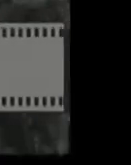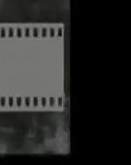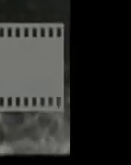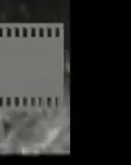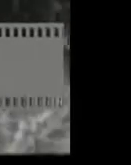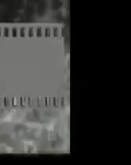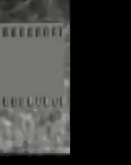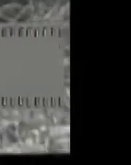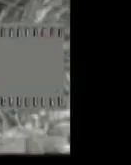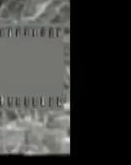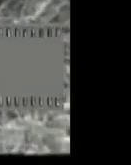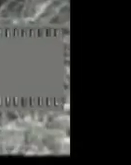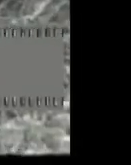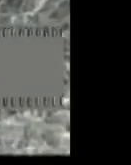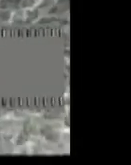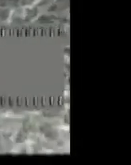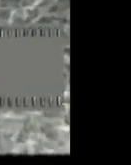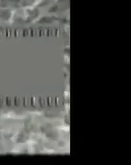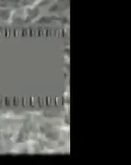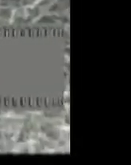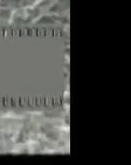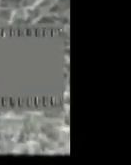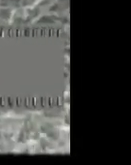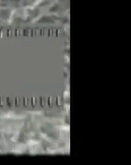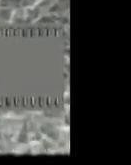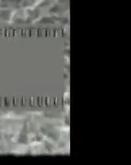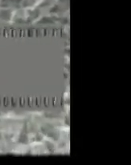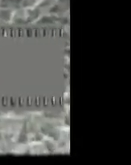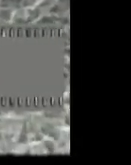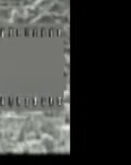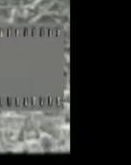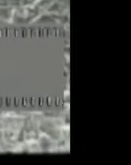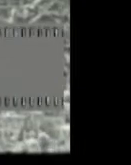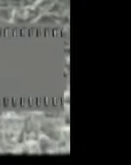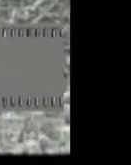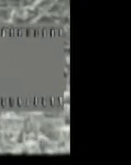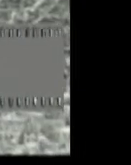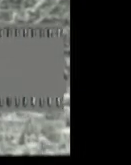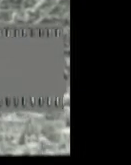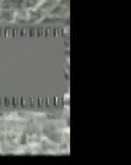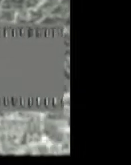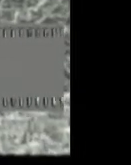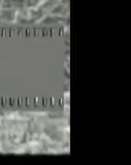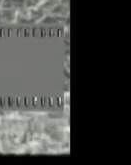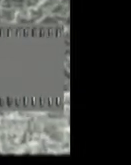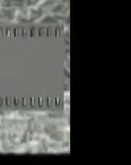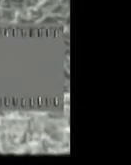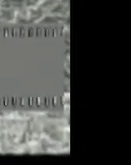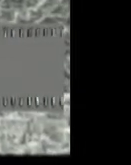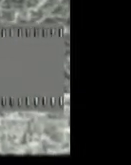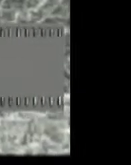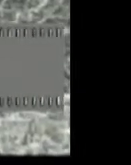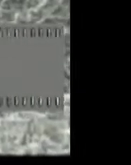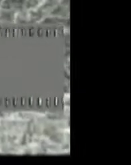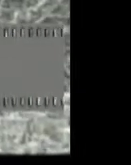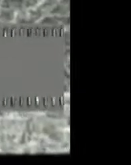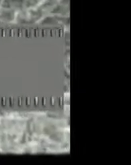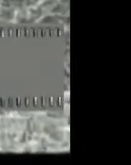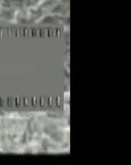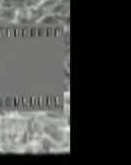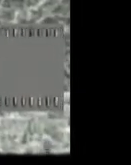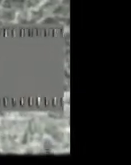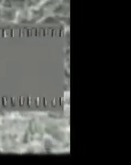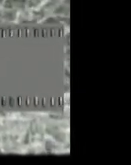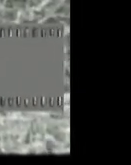Además de que le correspondió dirigir el documental Agonía de la Montaña, la primera producción del naciente Departamento del Cine